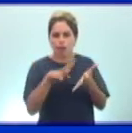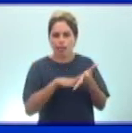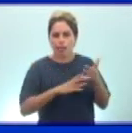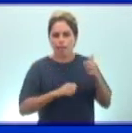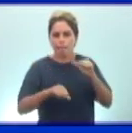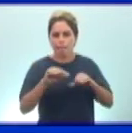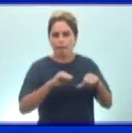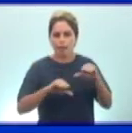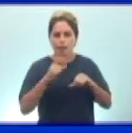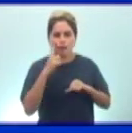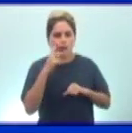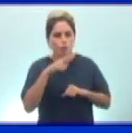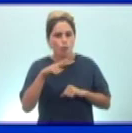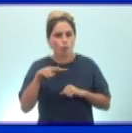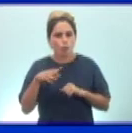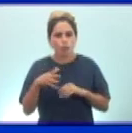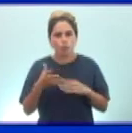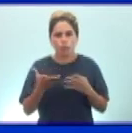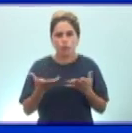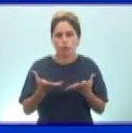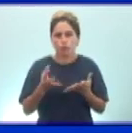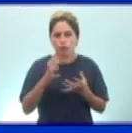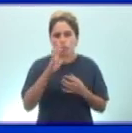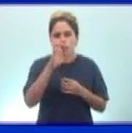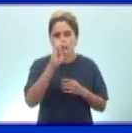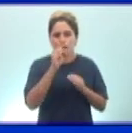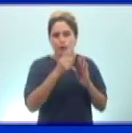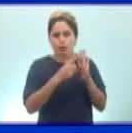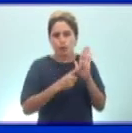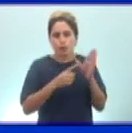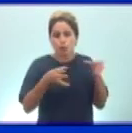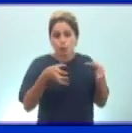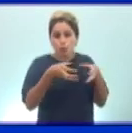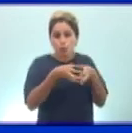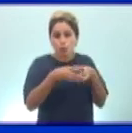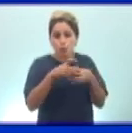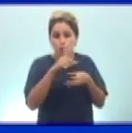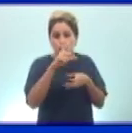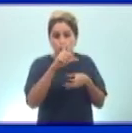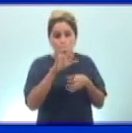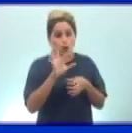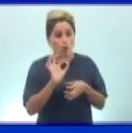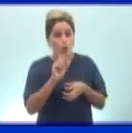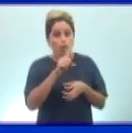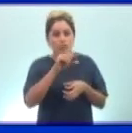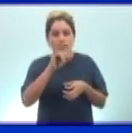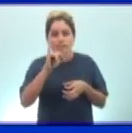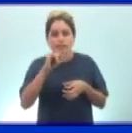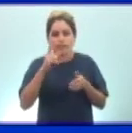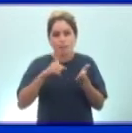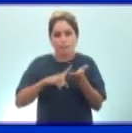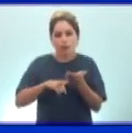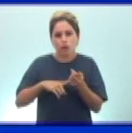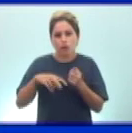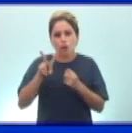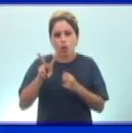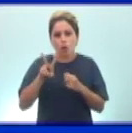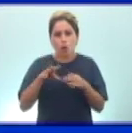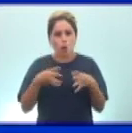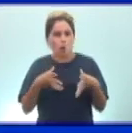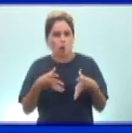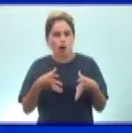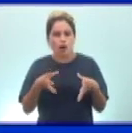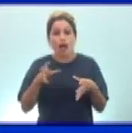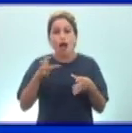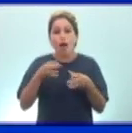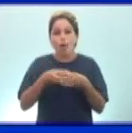dar cuenta que el elemento que está representado en el grupo 6 o grupo 16, periodo 2, corresponde al oxígeno.